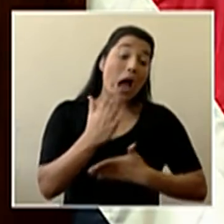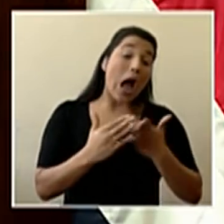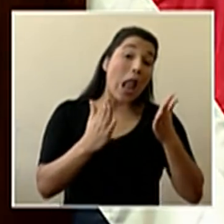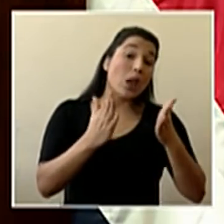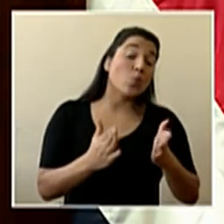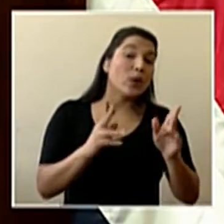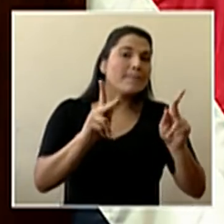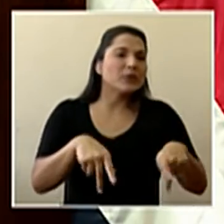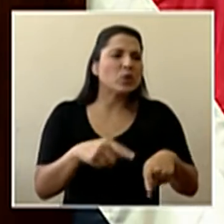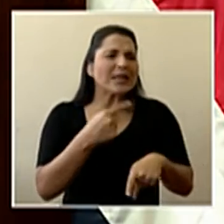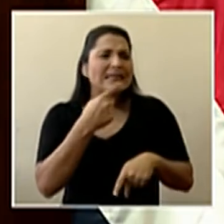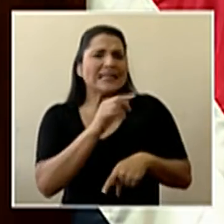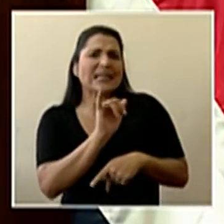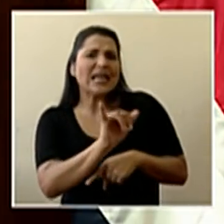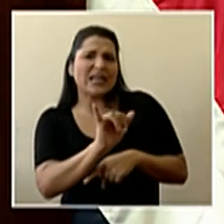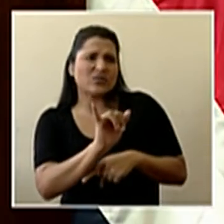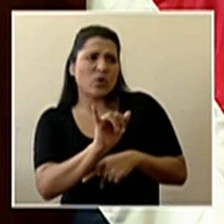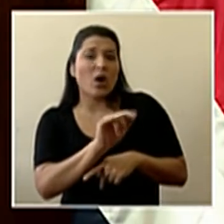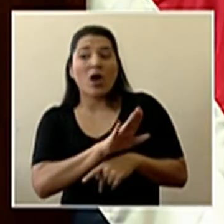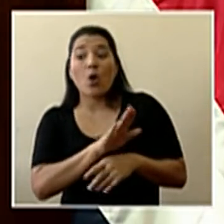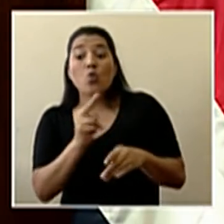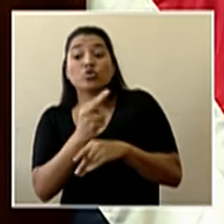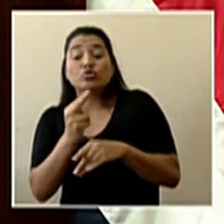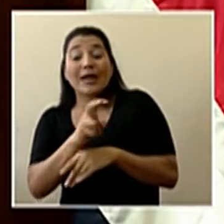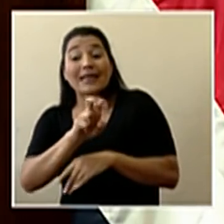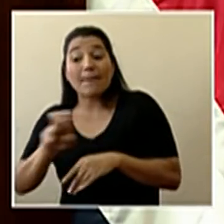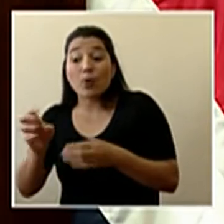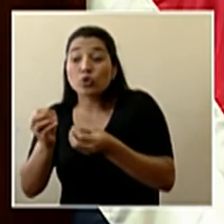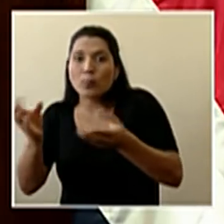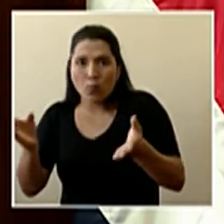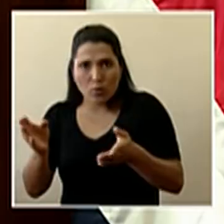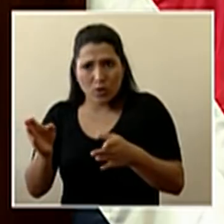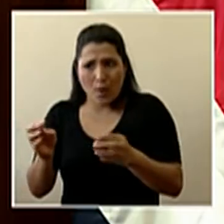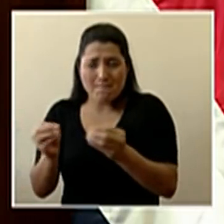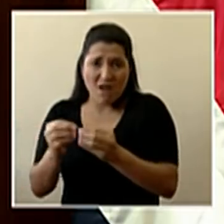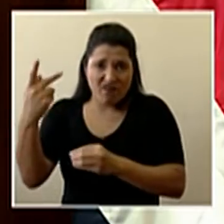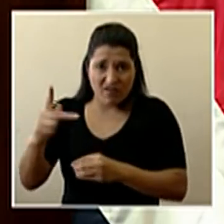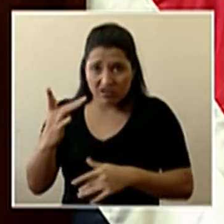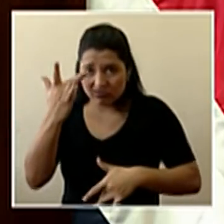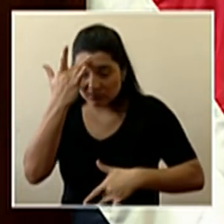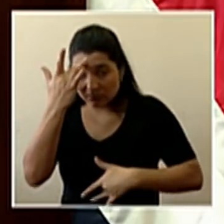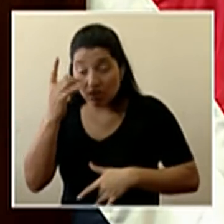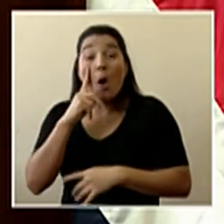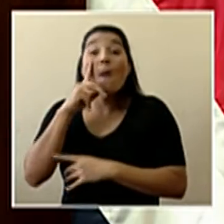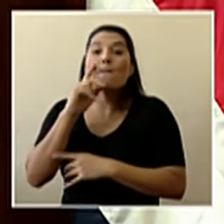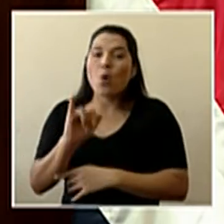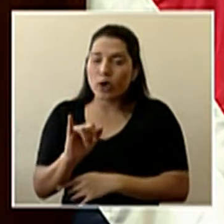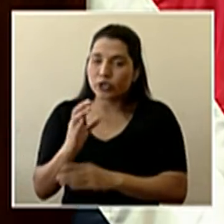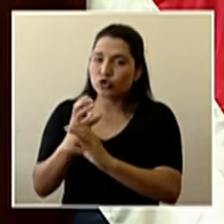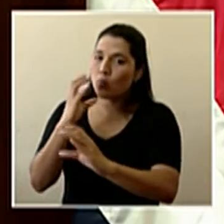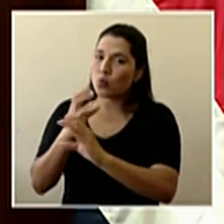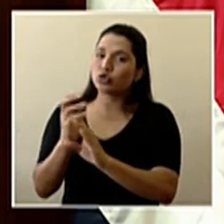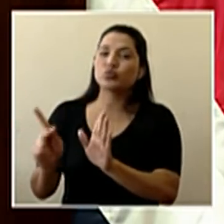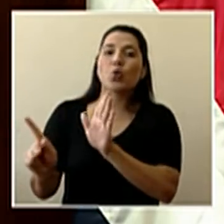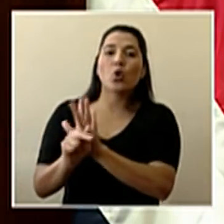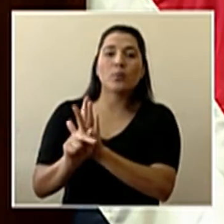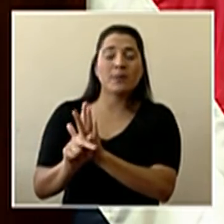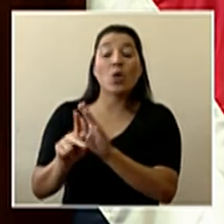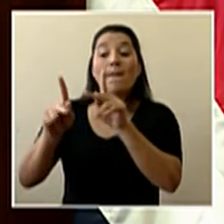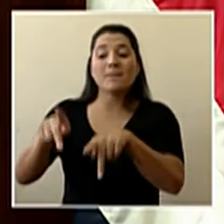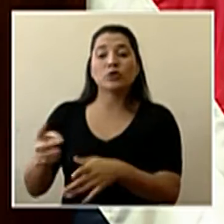más bien es un foco de contagio. Bueno, por eso el servicio público va sin personas de pie, por eso todos tenemos